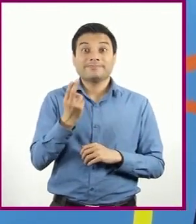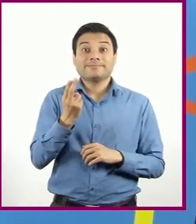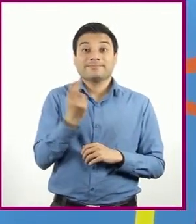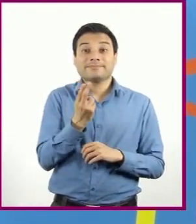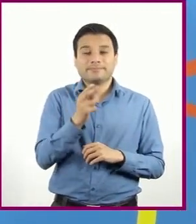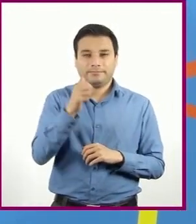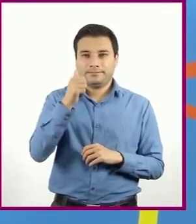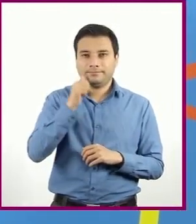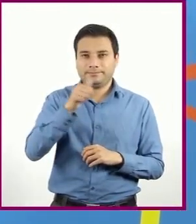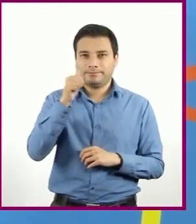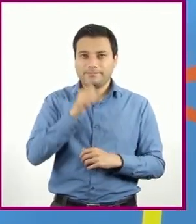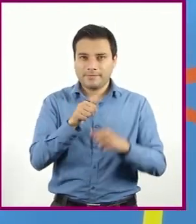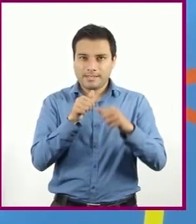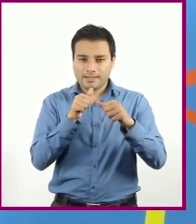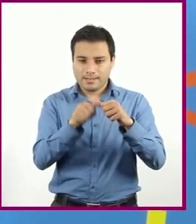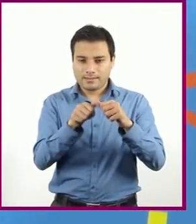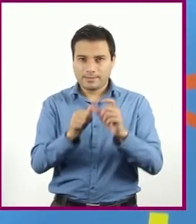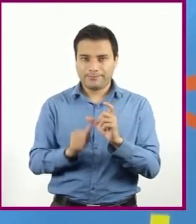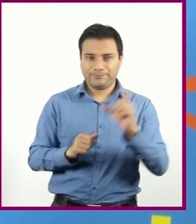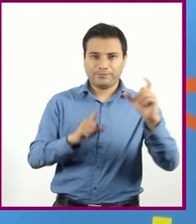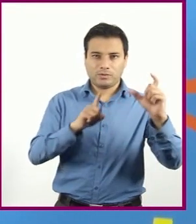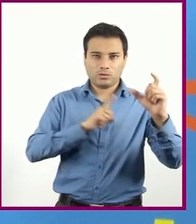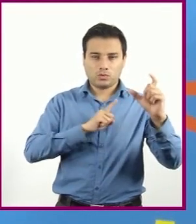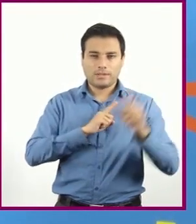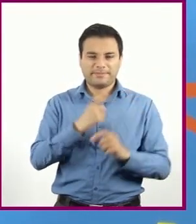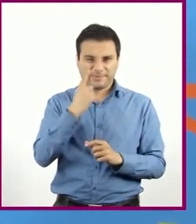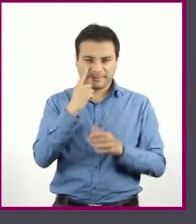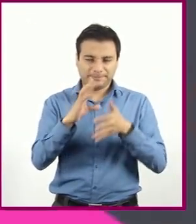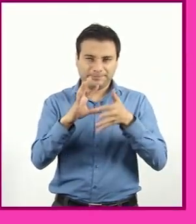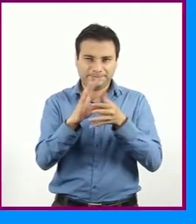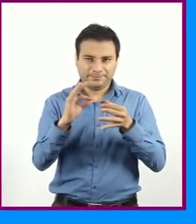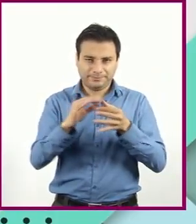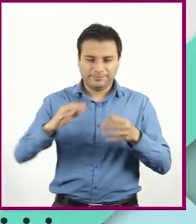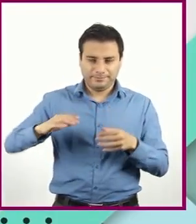incógnita. Veámoslo mejor con la ecuación planteada